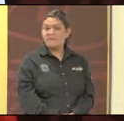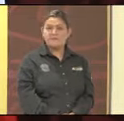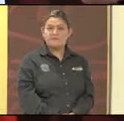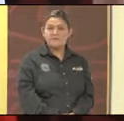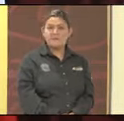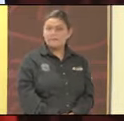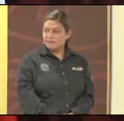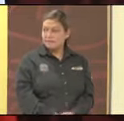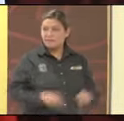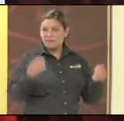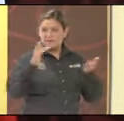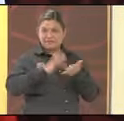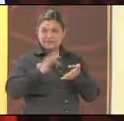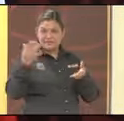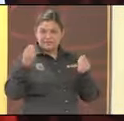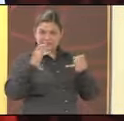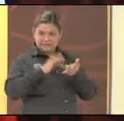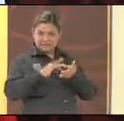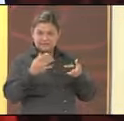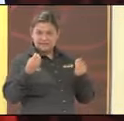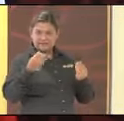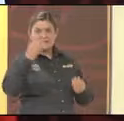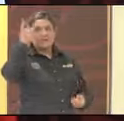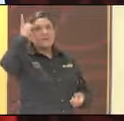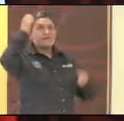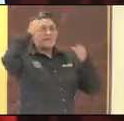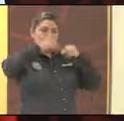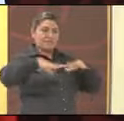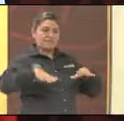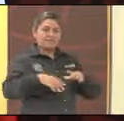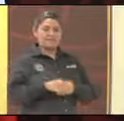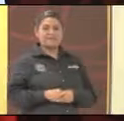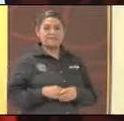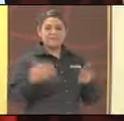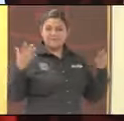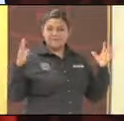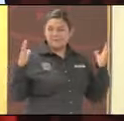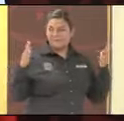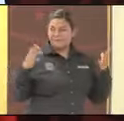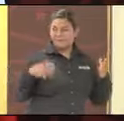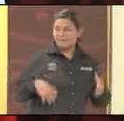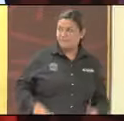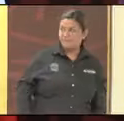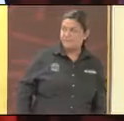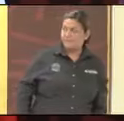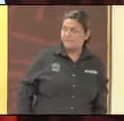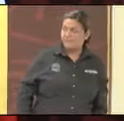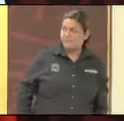para todos. Muchas gracias, que tengan un excelente día. Muchas gracias.